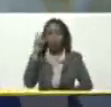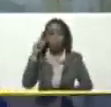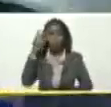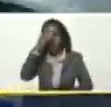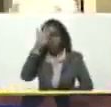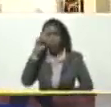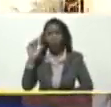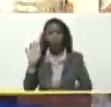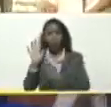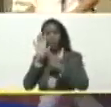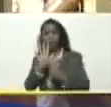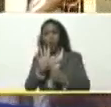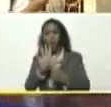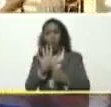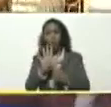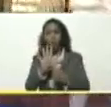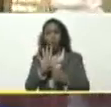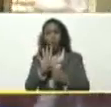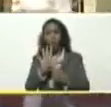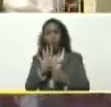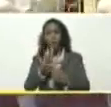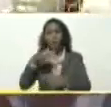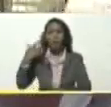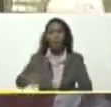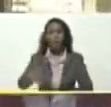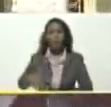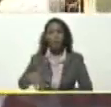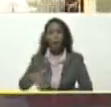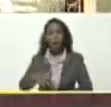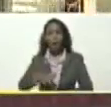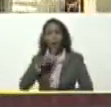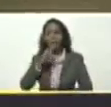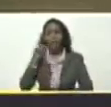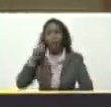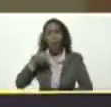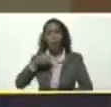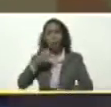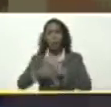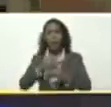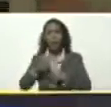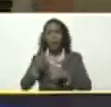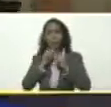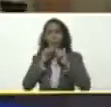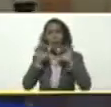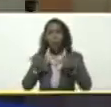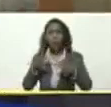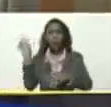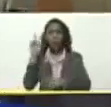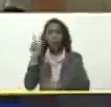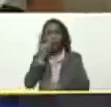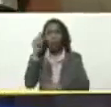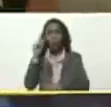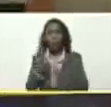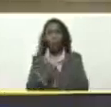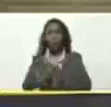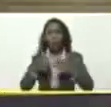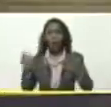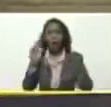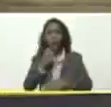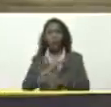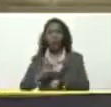tan señalados por la derecha terrorista, y hoy son, para la bendición de los venezolanos, la gran solución. Quiero,